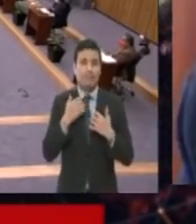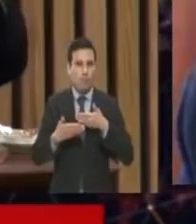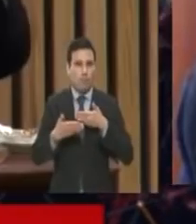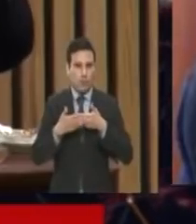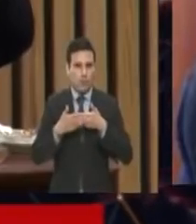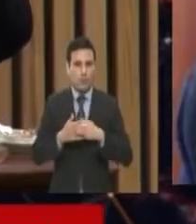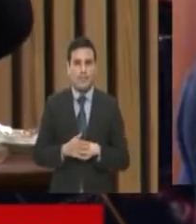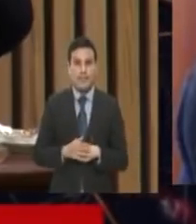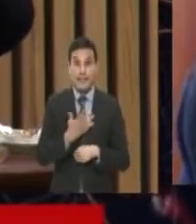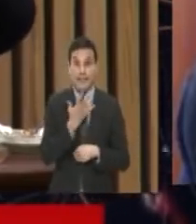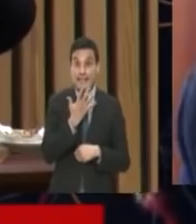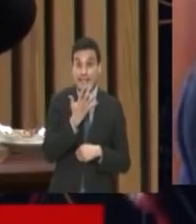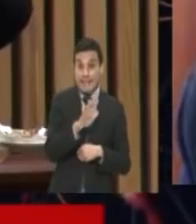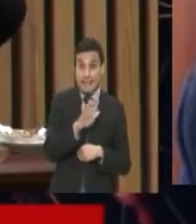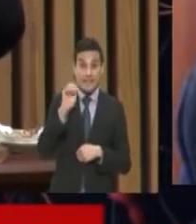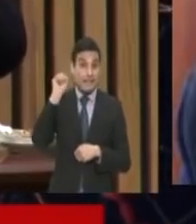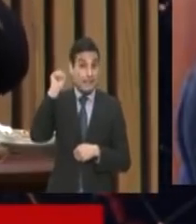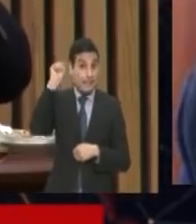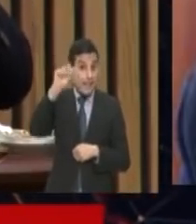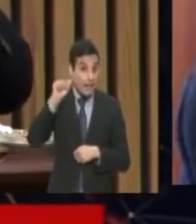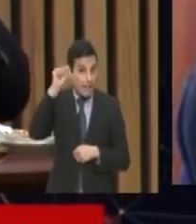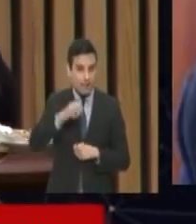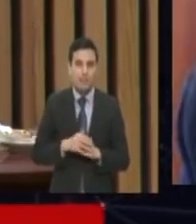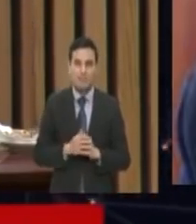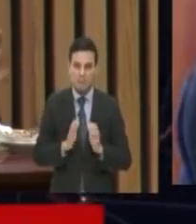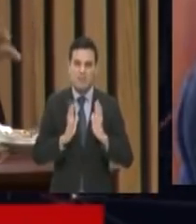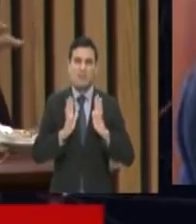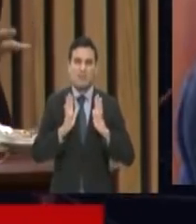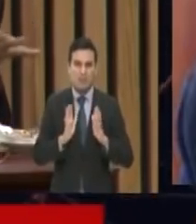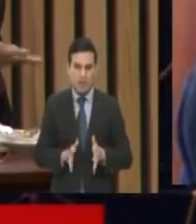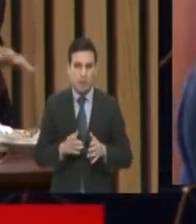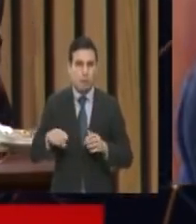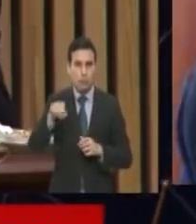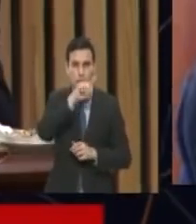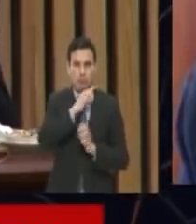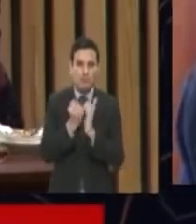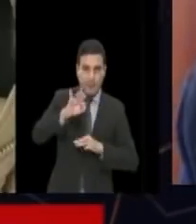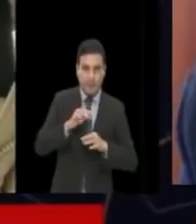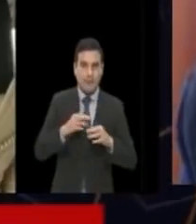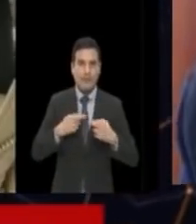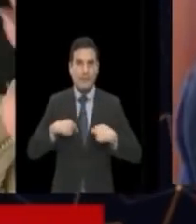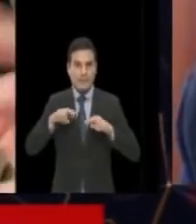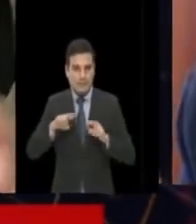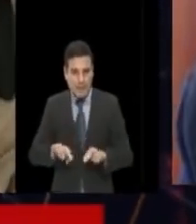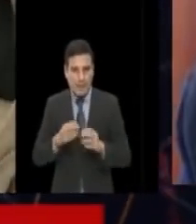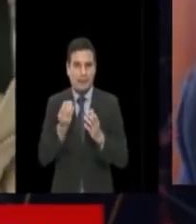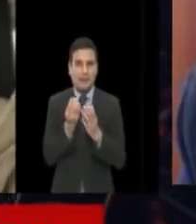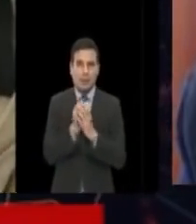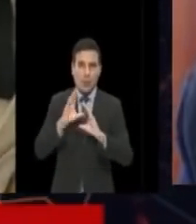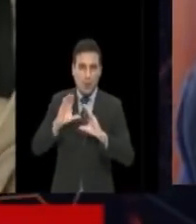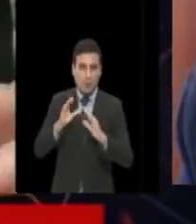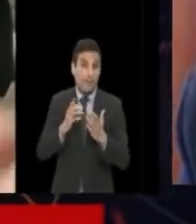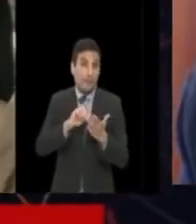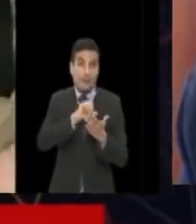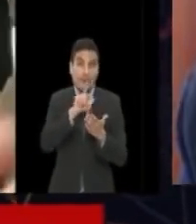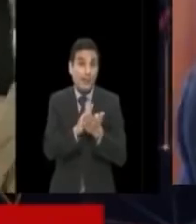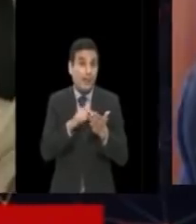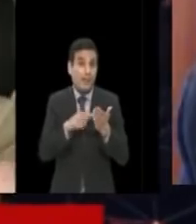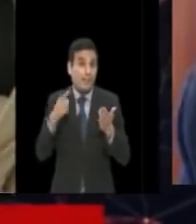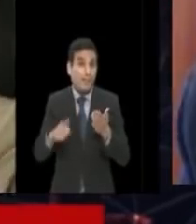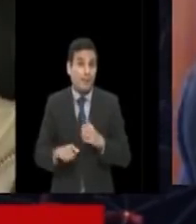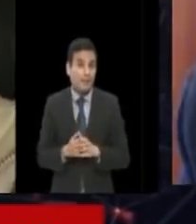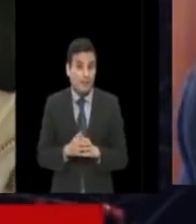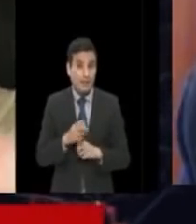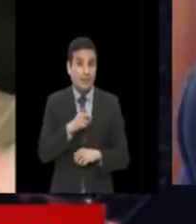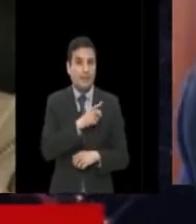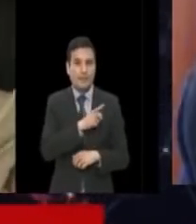nueva institución denominada revocación de mandato. No puede alegar falta de dinero para